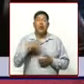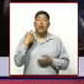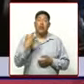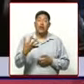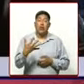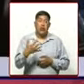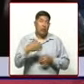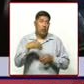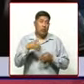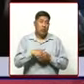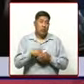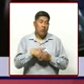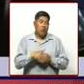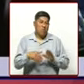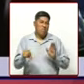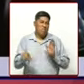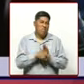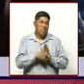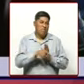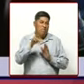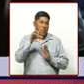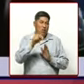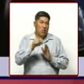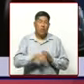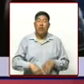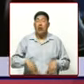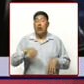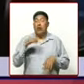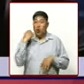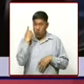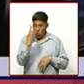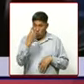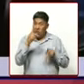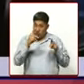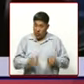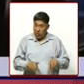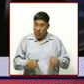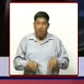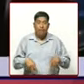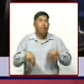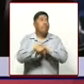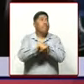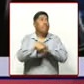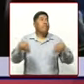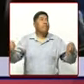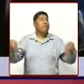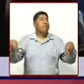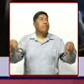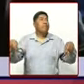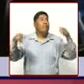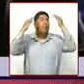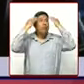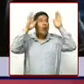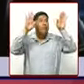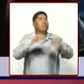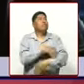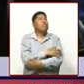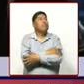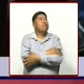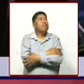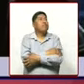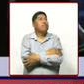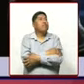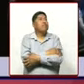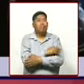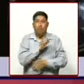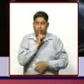5 votaron en contra y hubo una persona que votó ni por el sí ni por el no. Abstención.